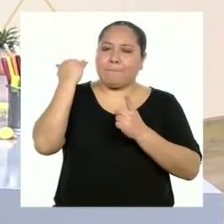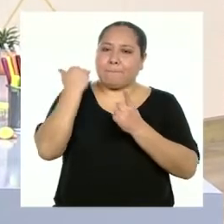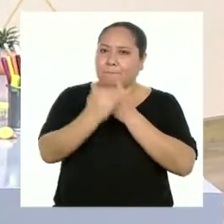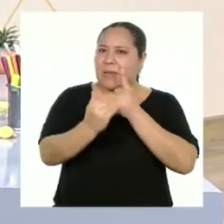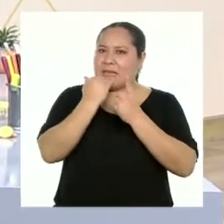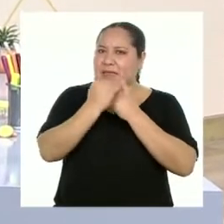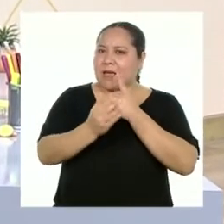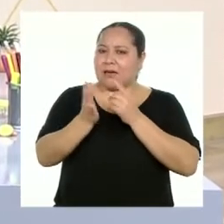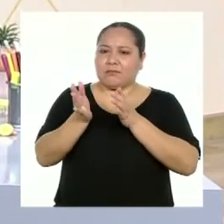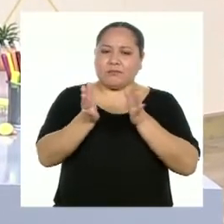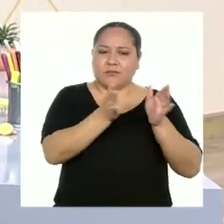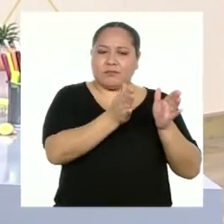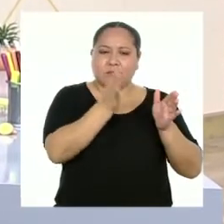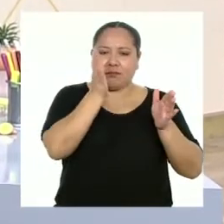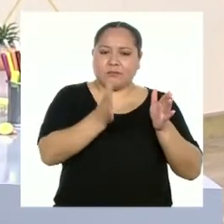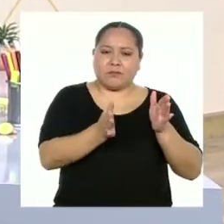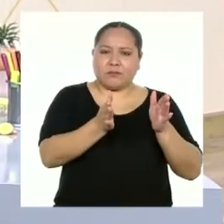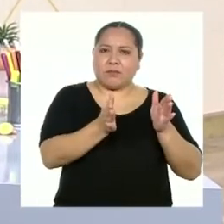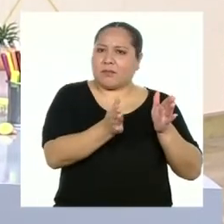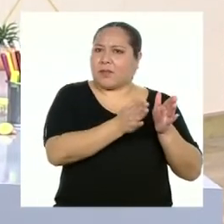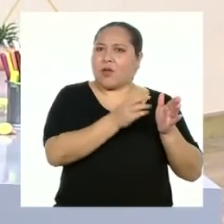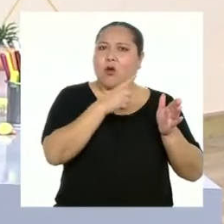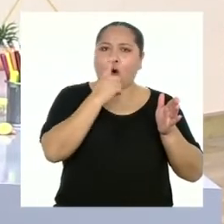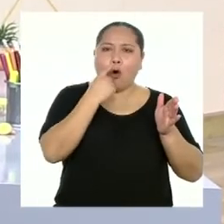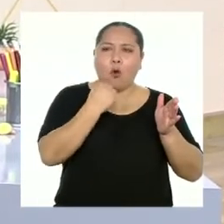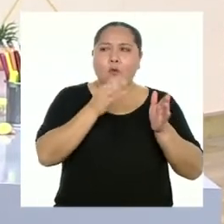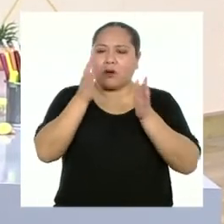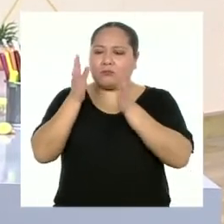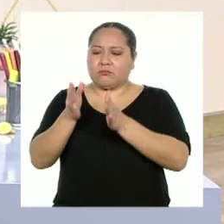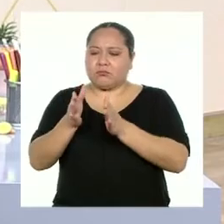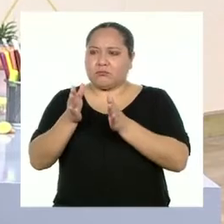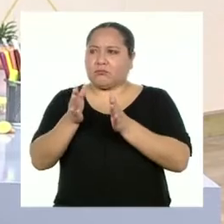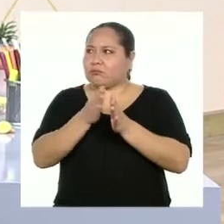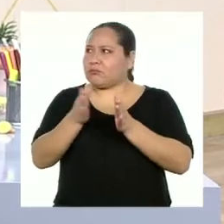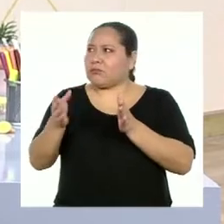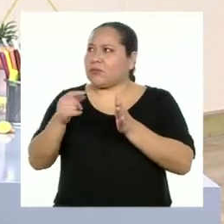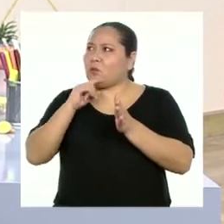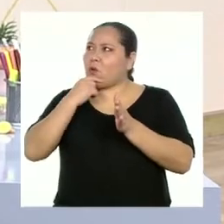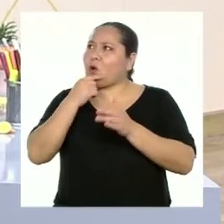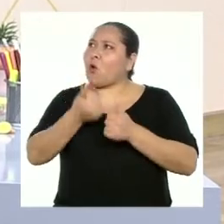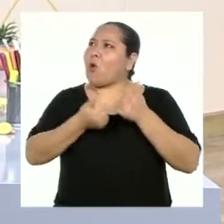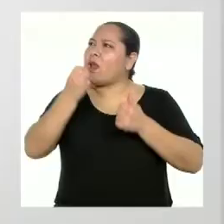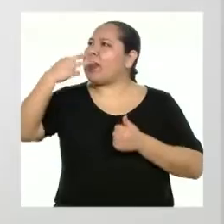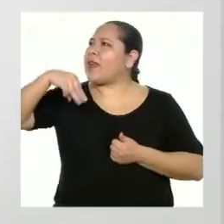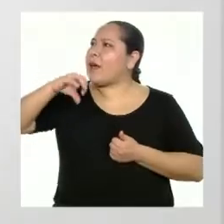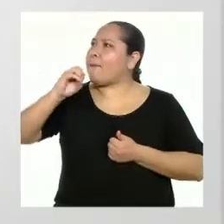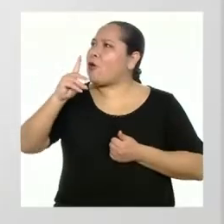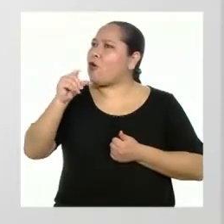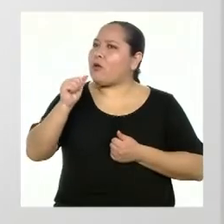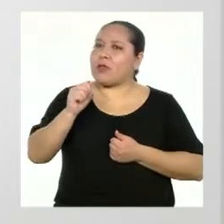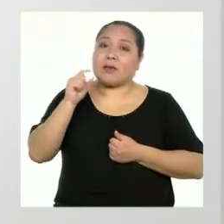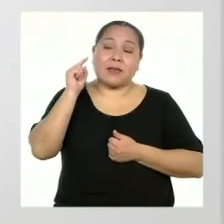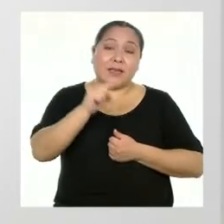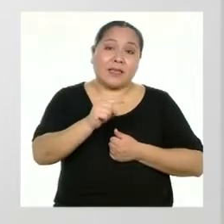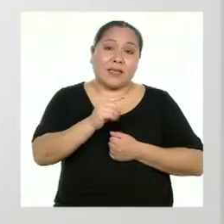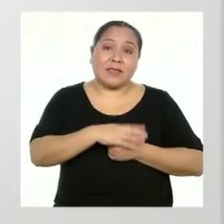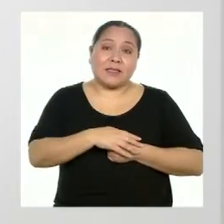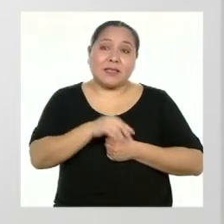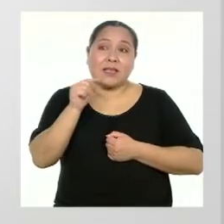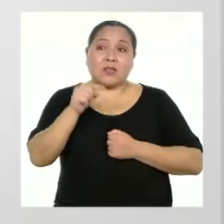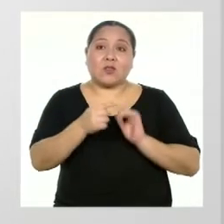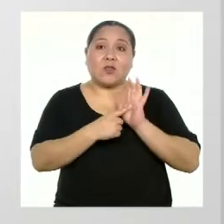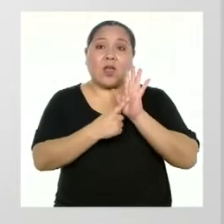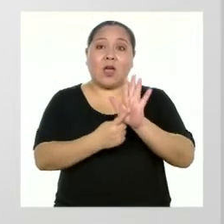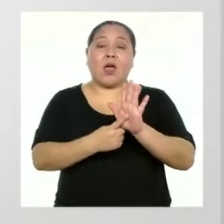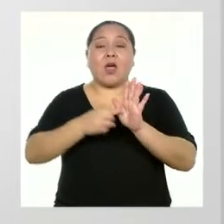de personas de género masculino y la otra mitad femenino? ¿Cuál sería la moda en ese caso? Eso correspondería a una